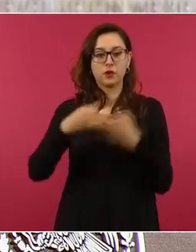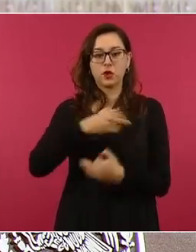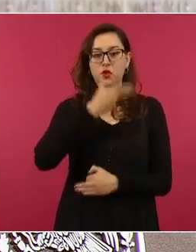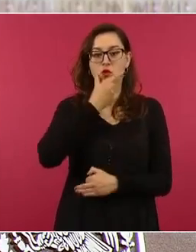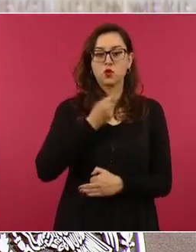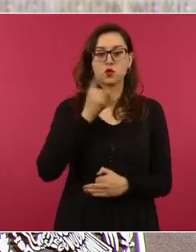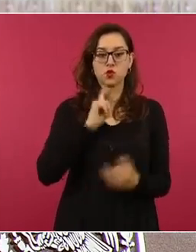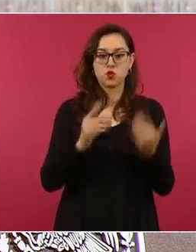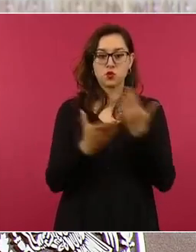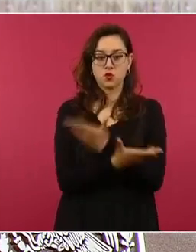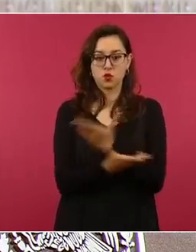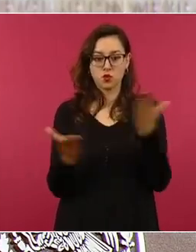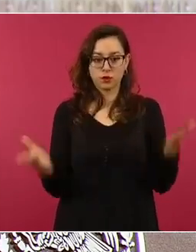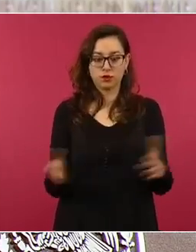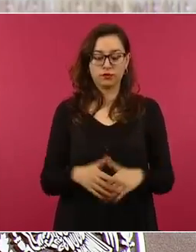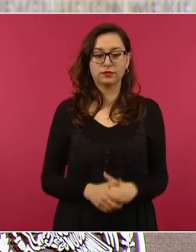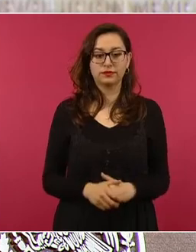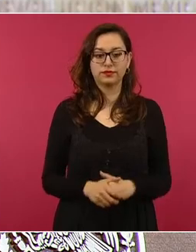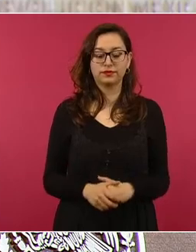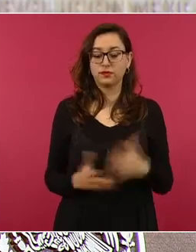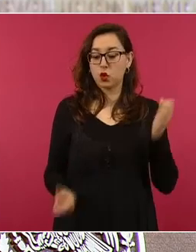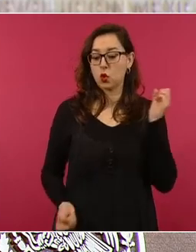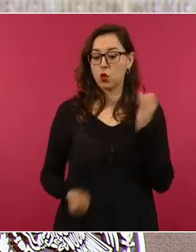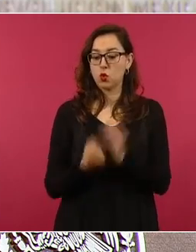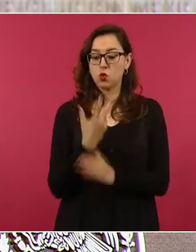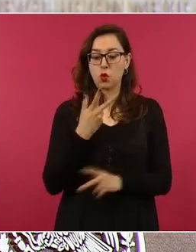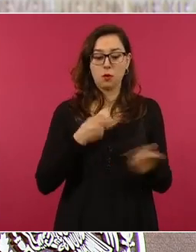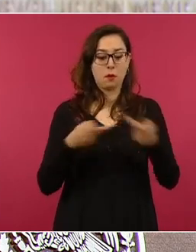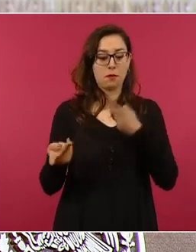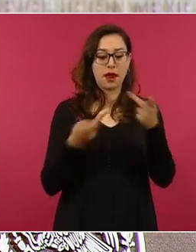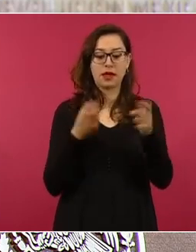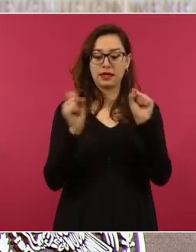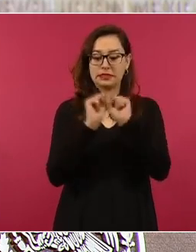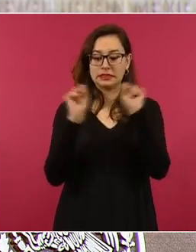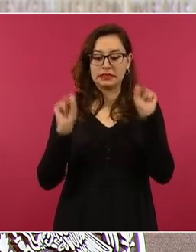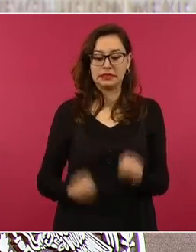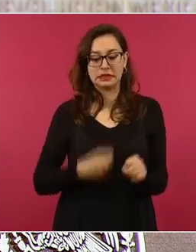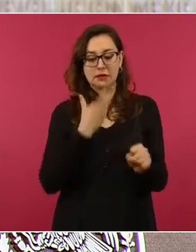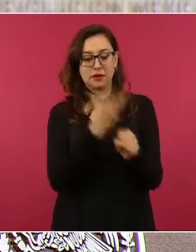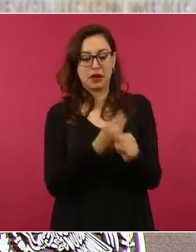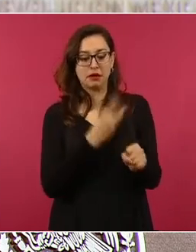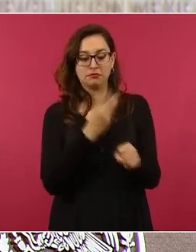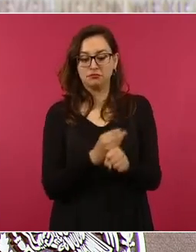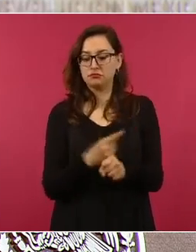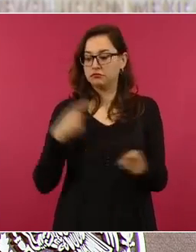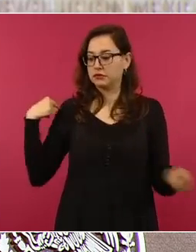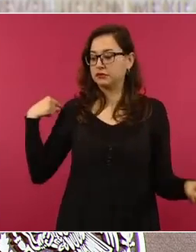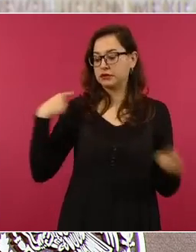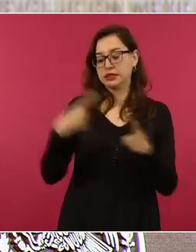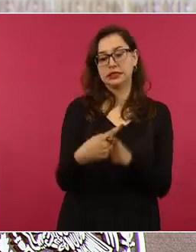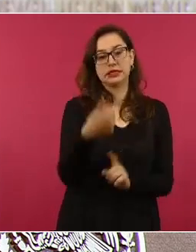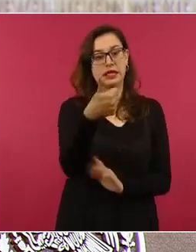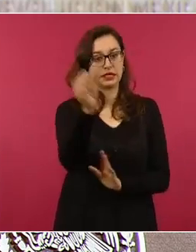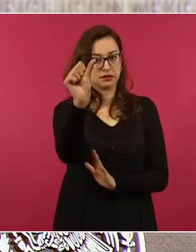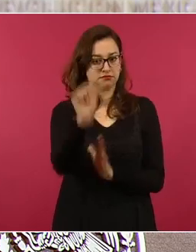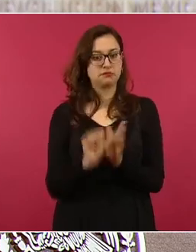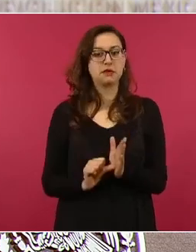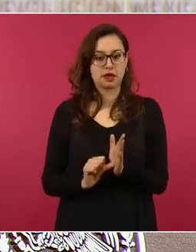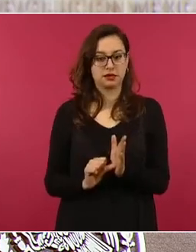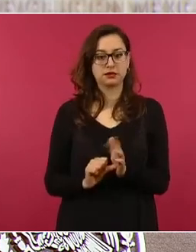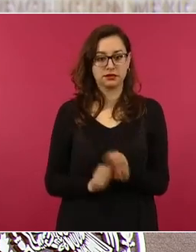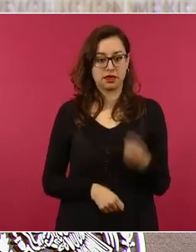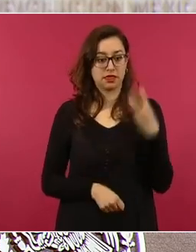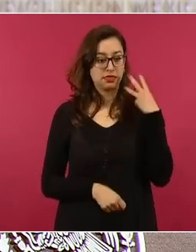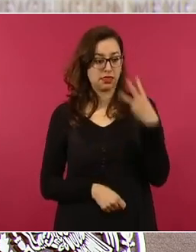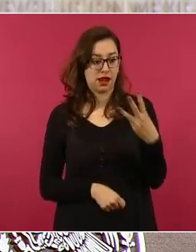a los primeros 6 meses desde que iniciamos ya la operación en los 3 primeros estados, y hoy queremos